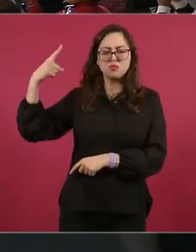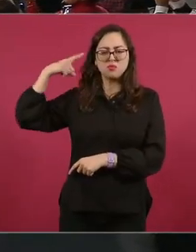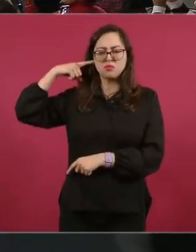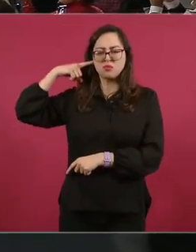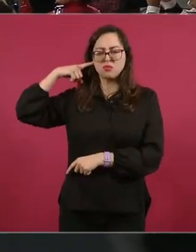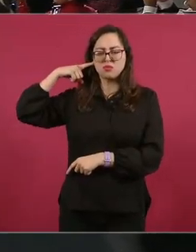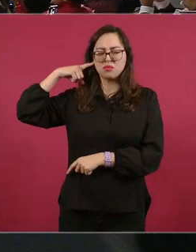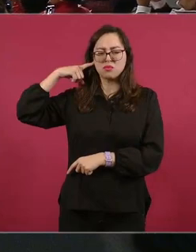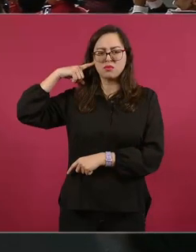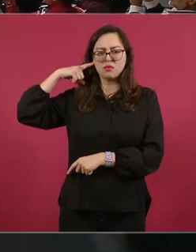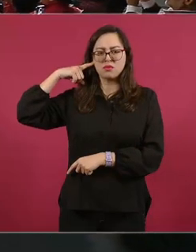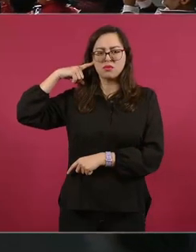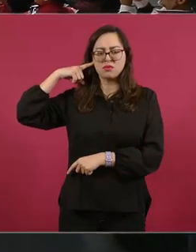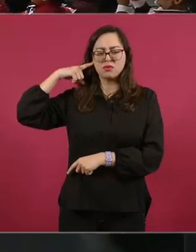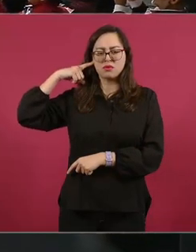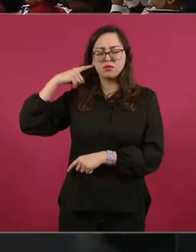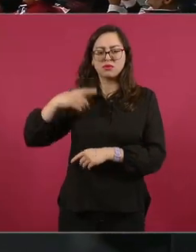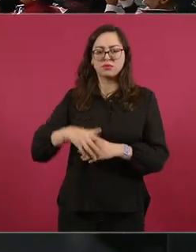sin contexto